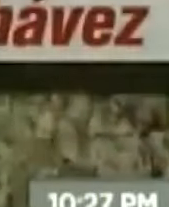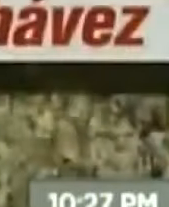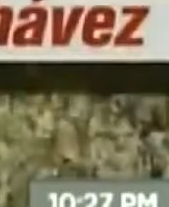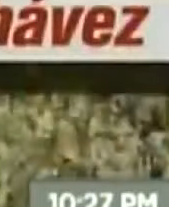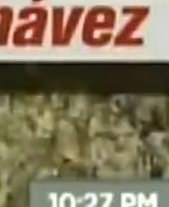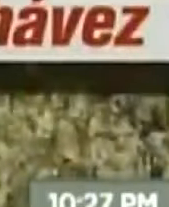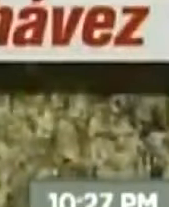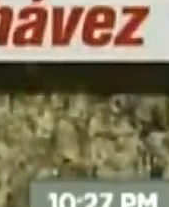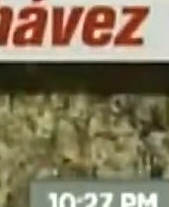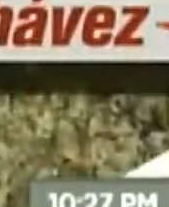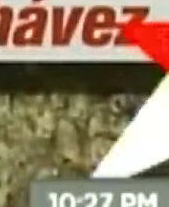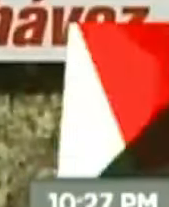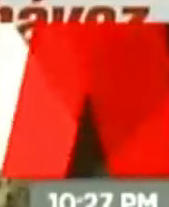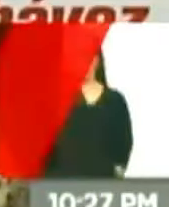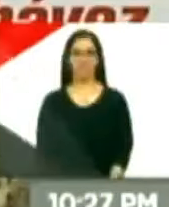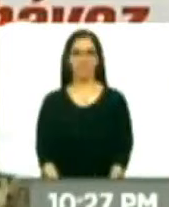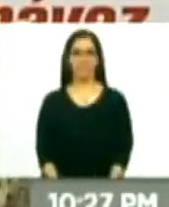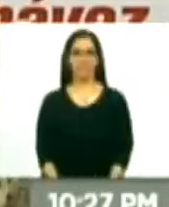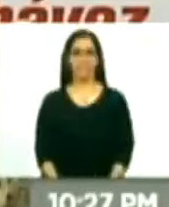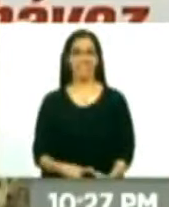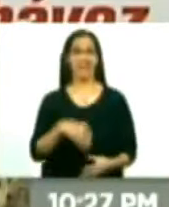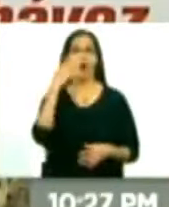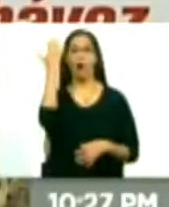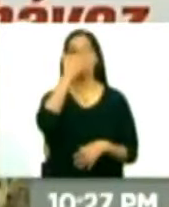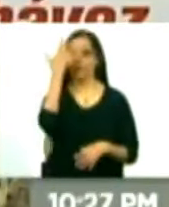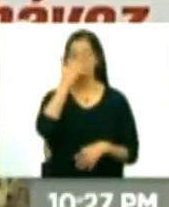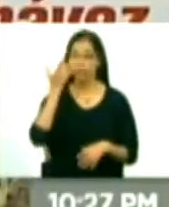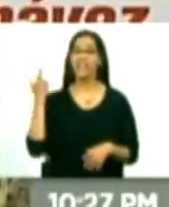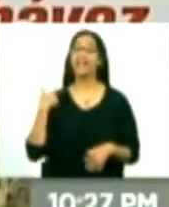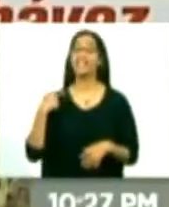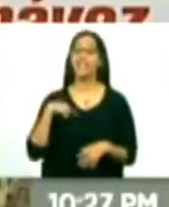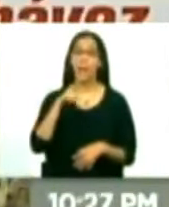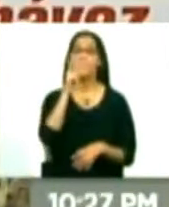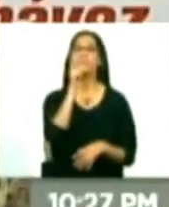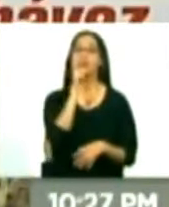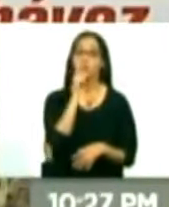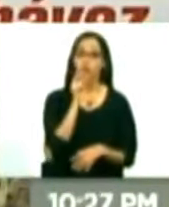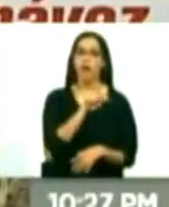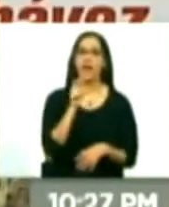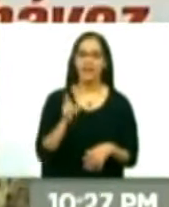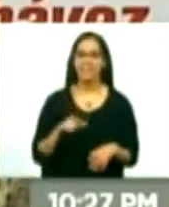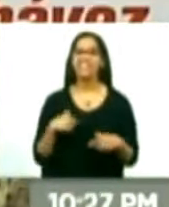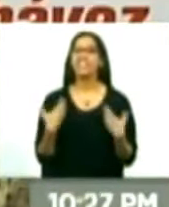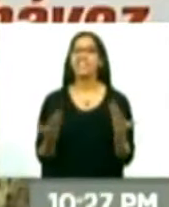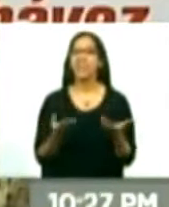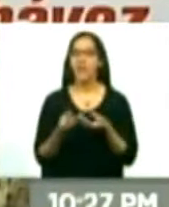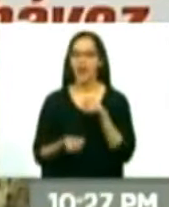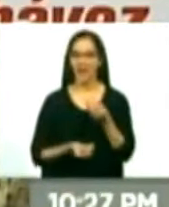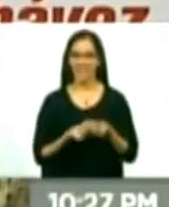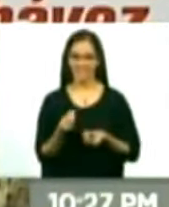de... Están confundidos y tienen que consultarle a la gente qué es lo que van a hacer.